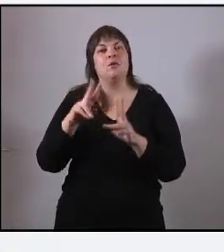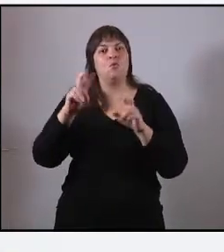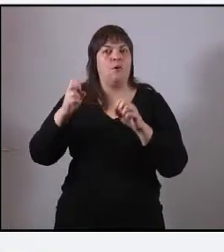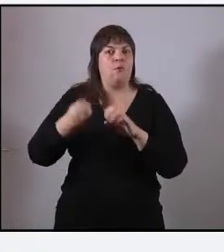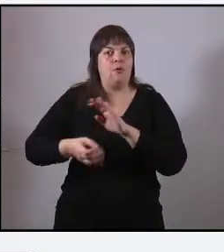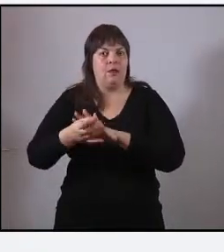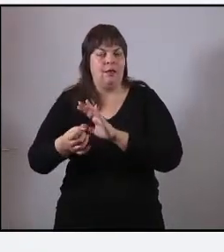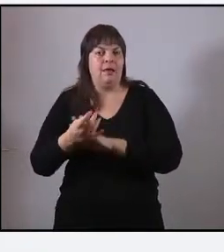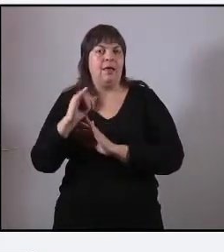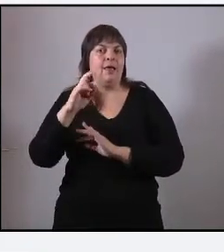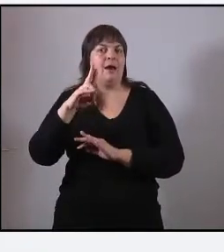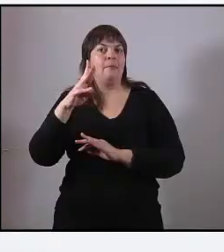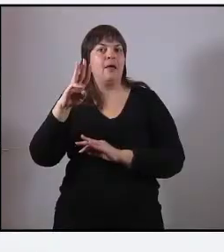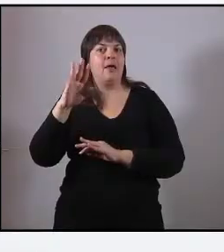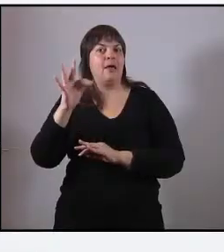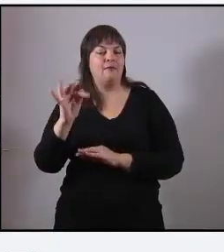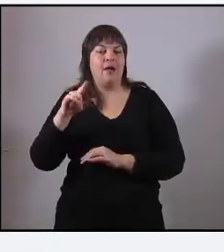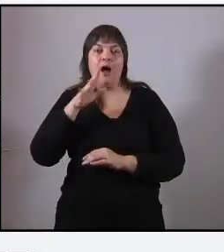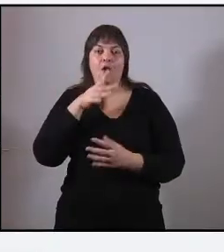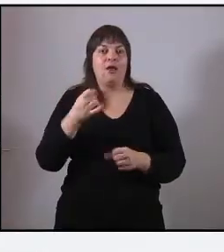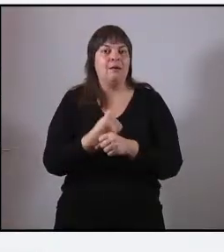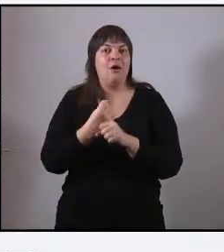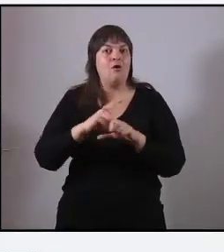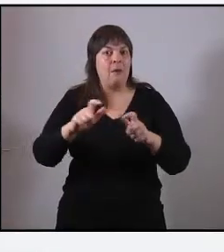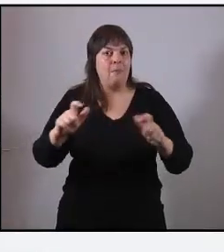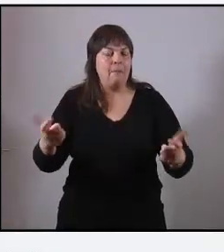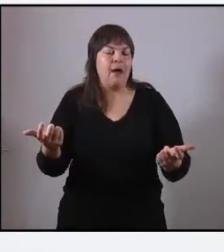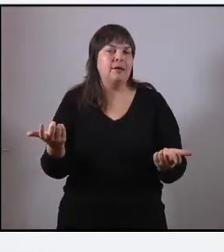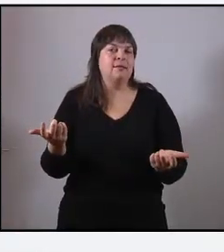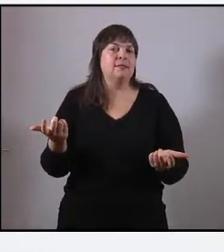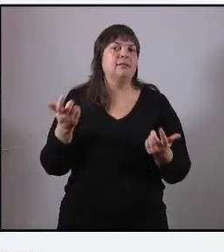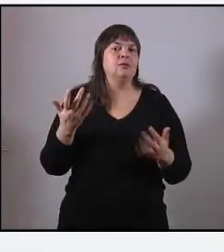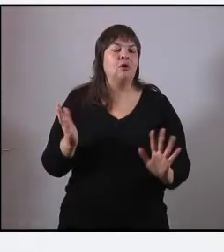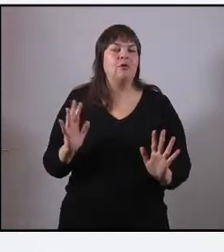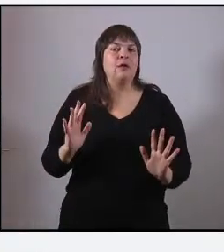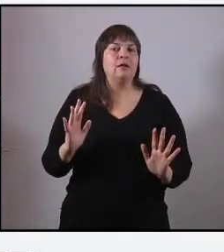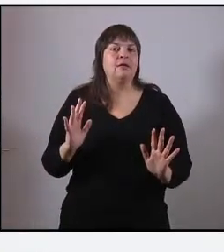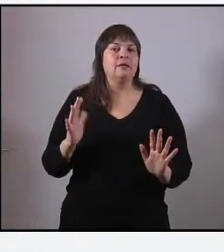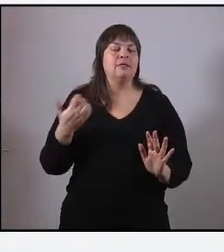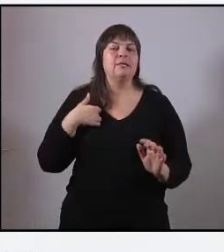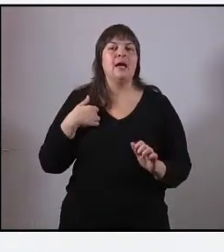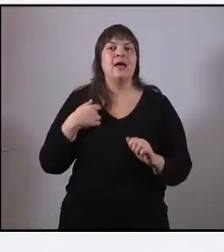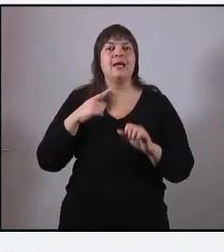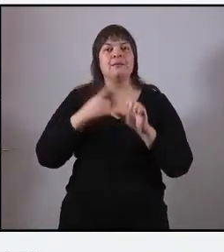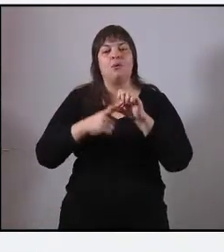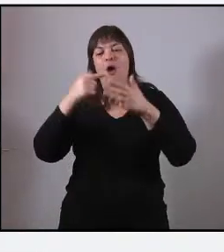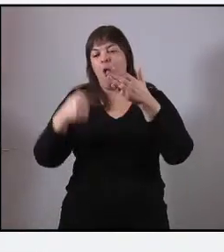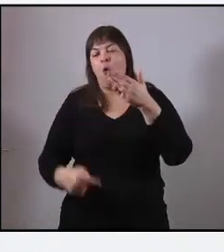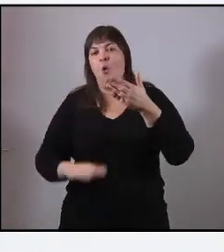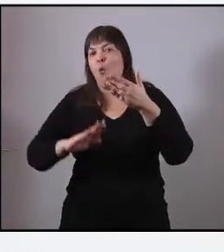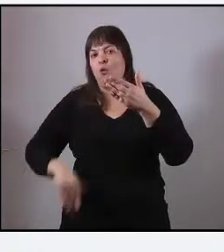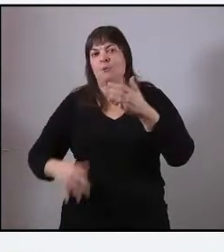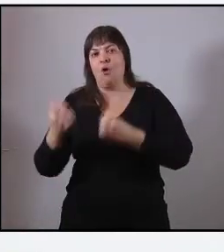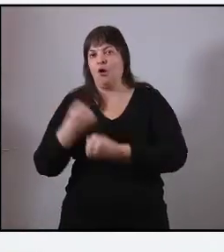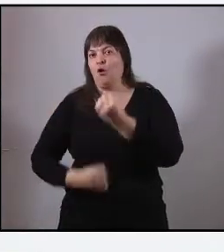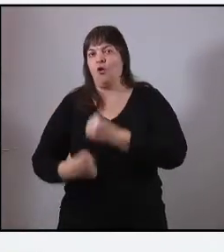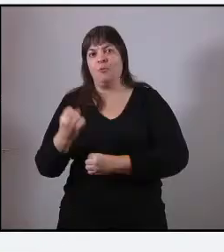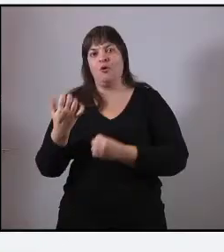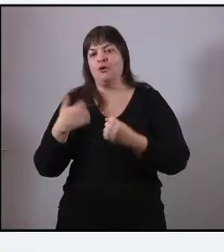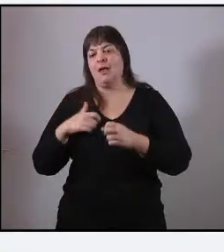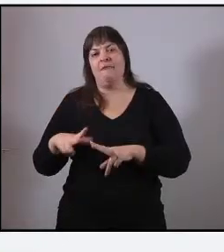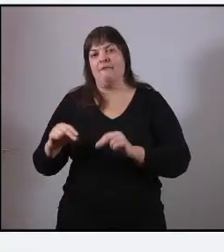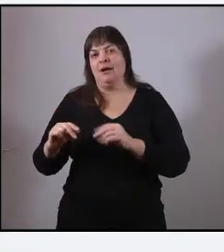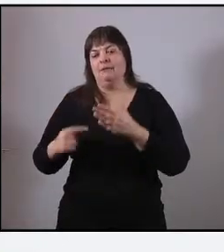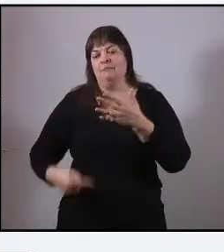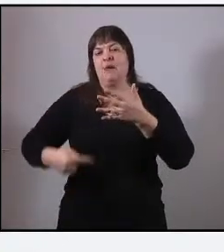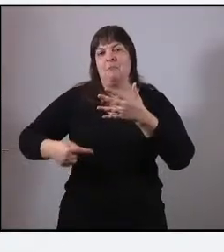habido tanta gente trabajando en Extremadura y Extremadura ha dejado de estar a la cola en todos los rankings económicos y sociales. Por lo